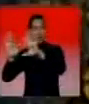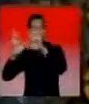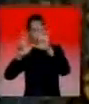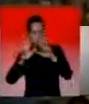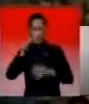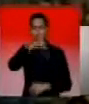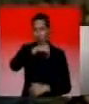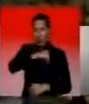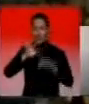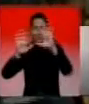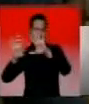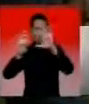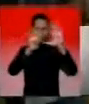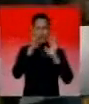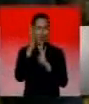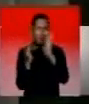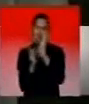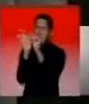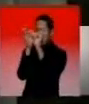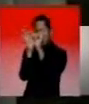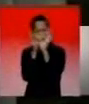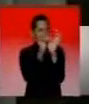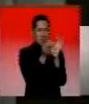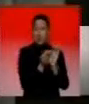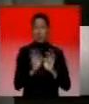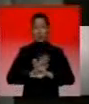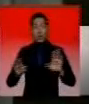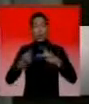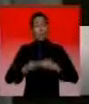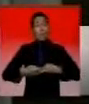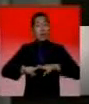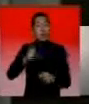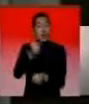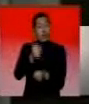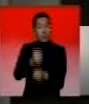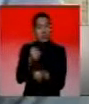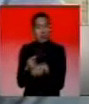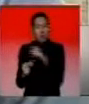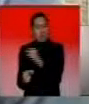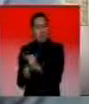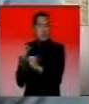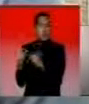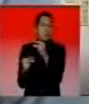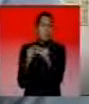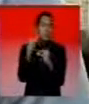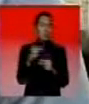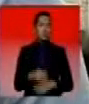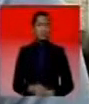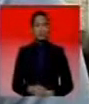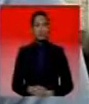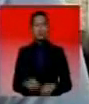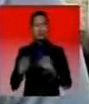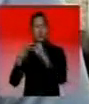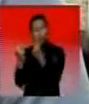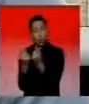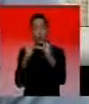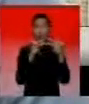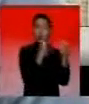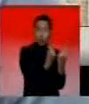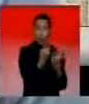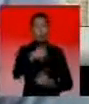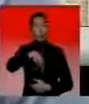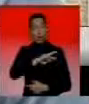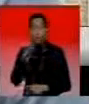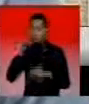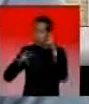de abril y se inició el arranque de las operaciones de las unidades de manera paulatina organizó cuadrillas que comenzaron a hacer revisión